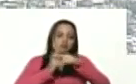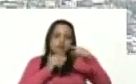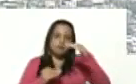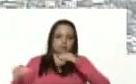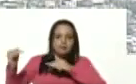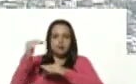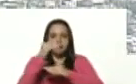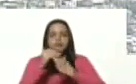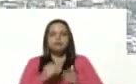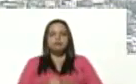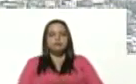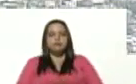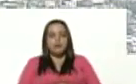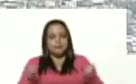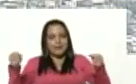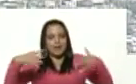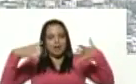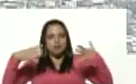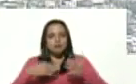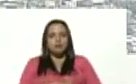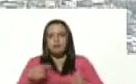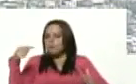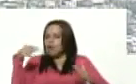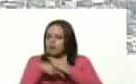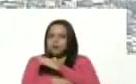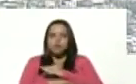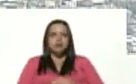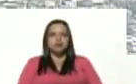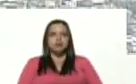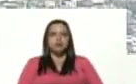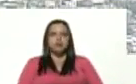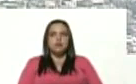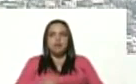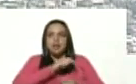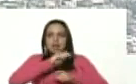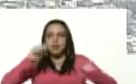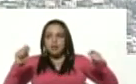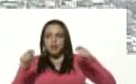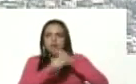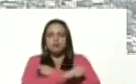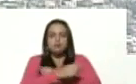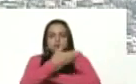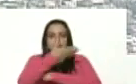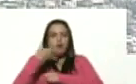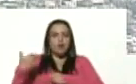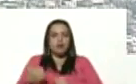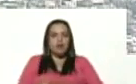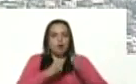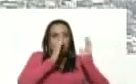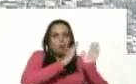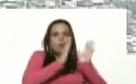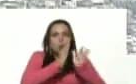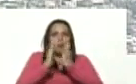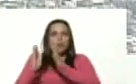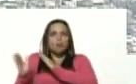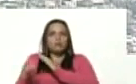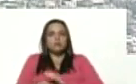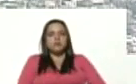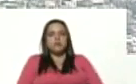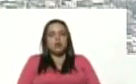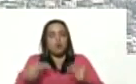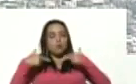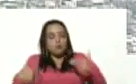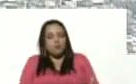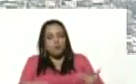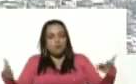superior, milagroso, profundo en la transformación, mejoría, reestructuración y